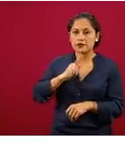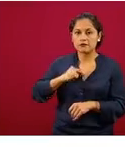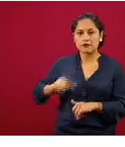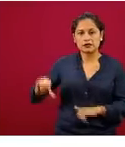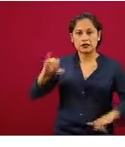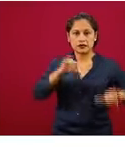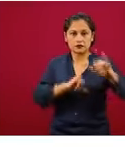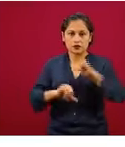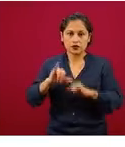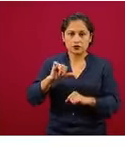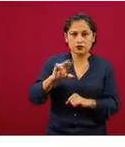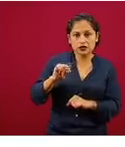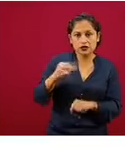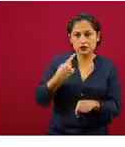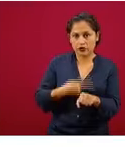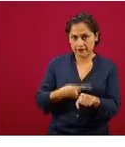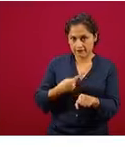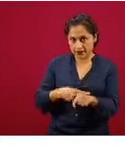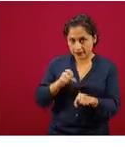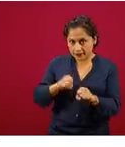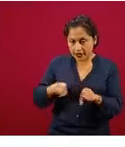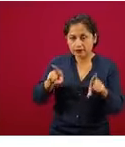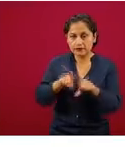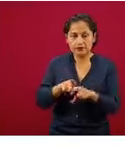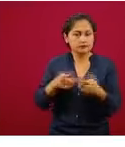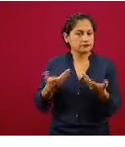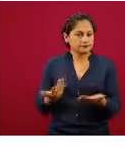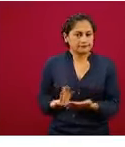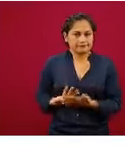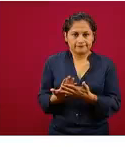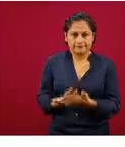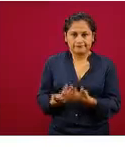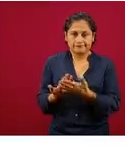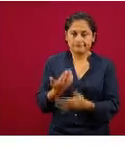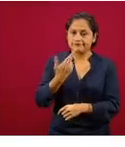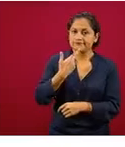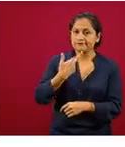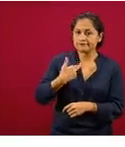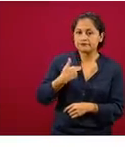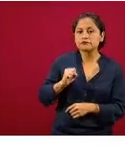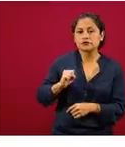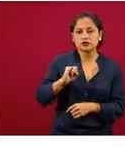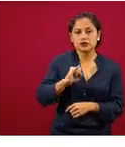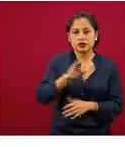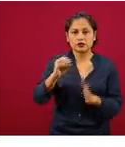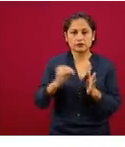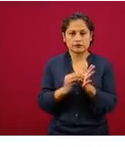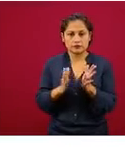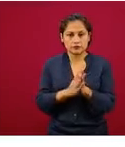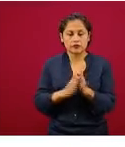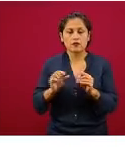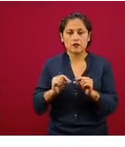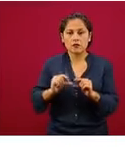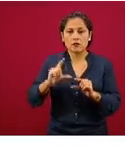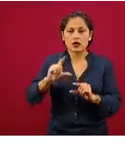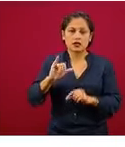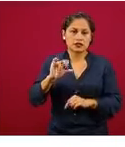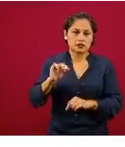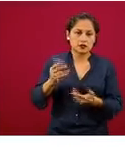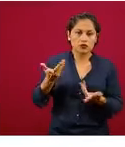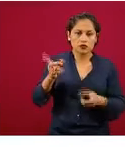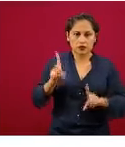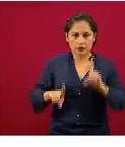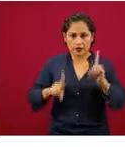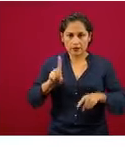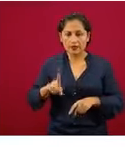que su muestra está en proceso, estamos esperando se confirme o se descarte, pero también las incluimos para